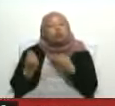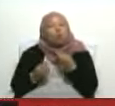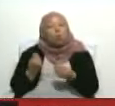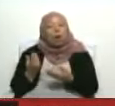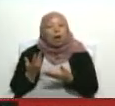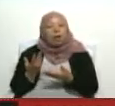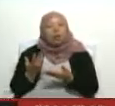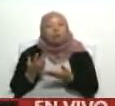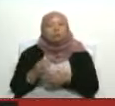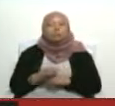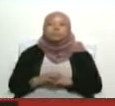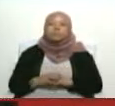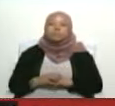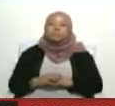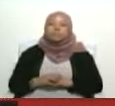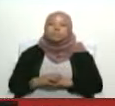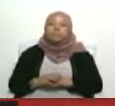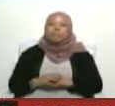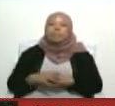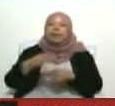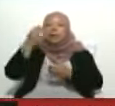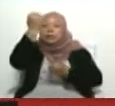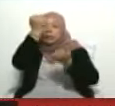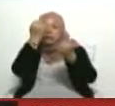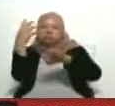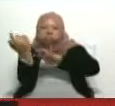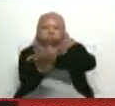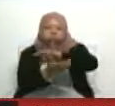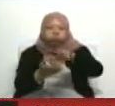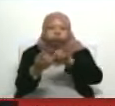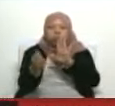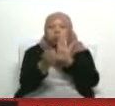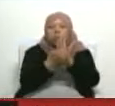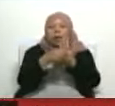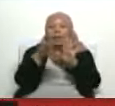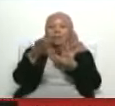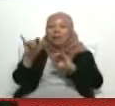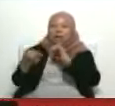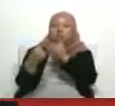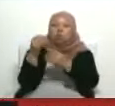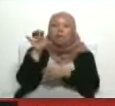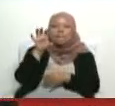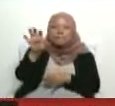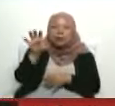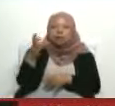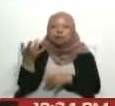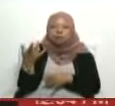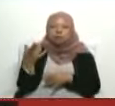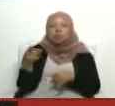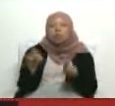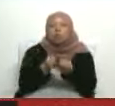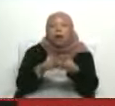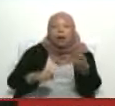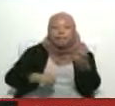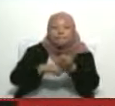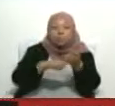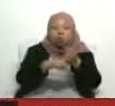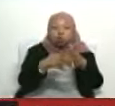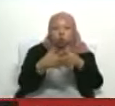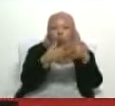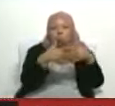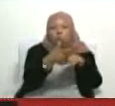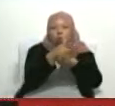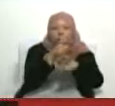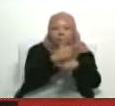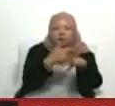son delitos de terrorismo, traición a la patria, conspiración con gobierno extranjero